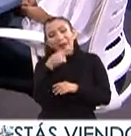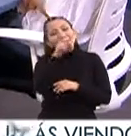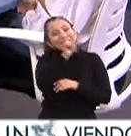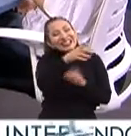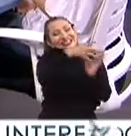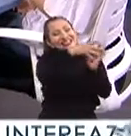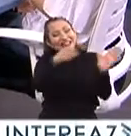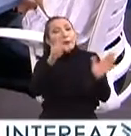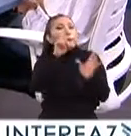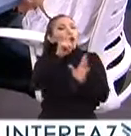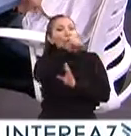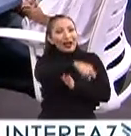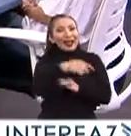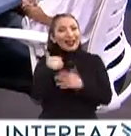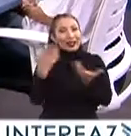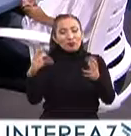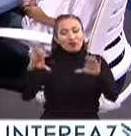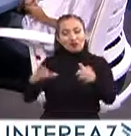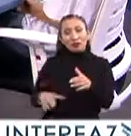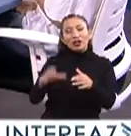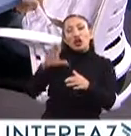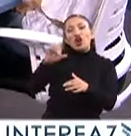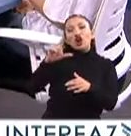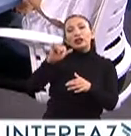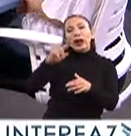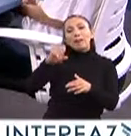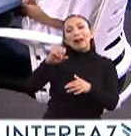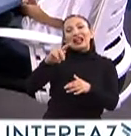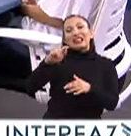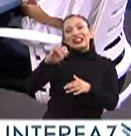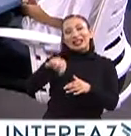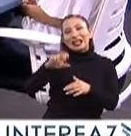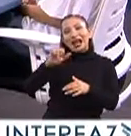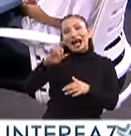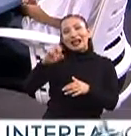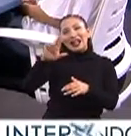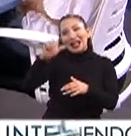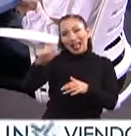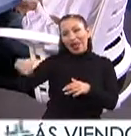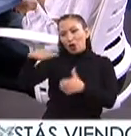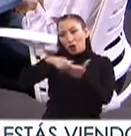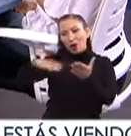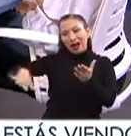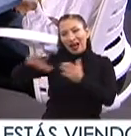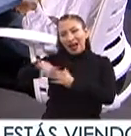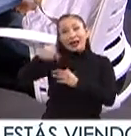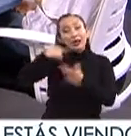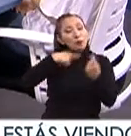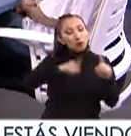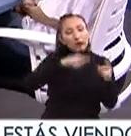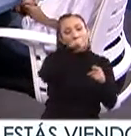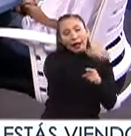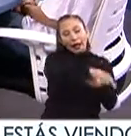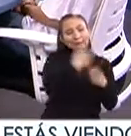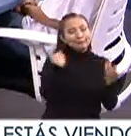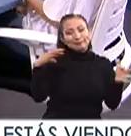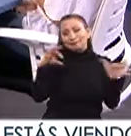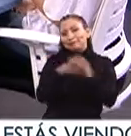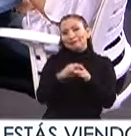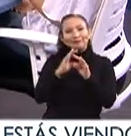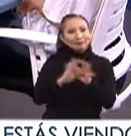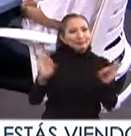lucha de las mujeres en la colonia Martín Carrera, que era como el inicio. La música, por supuesto, pues ha sido un